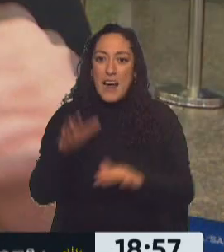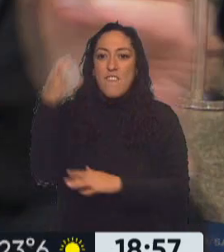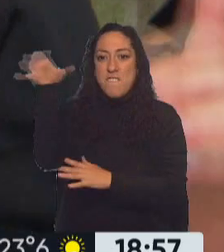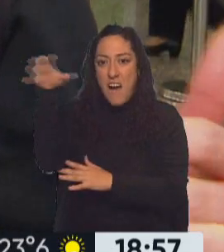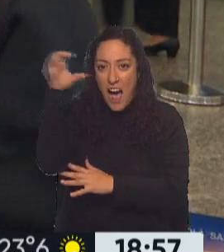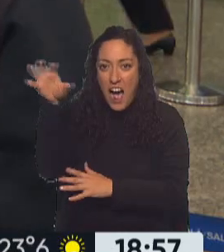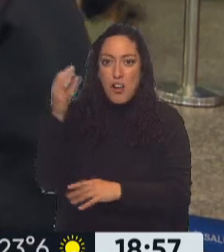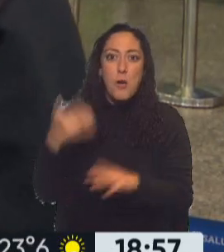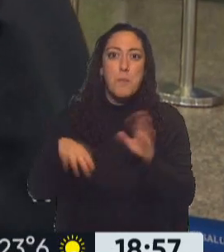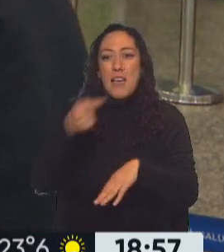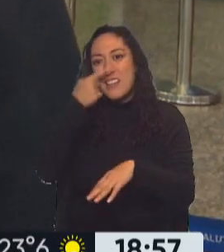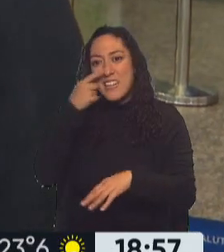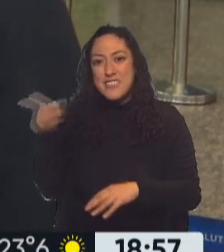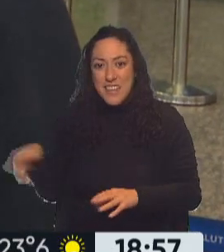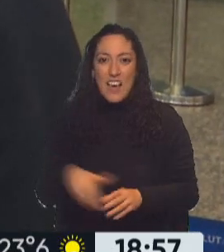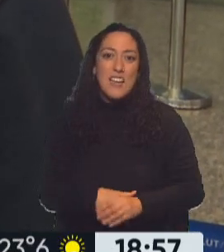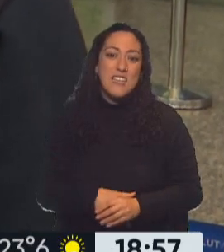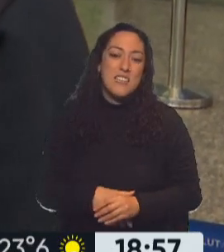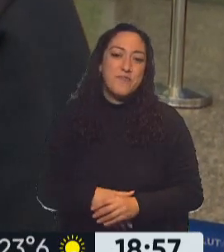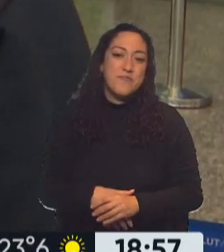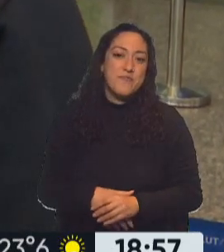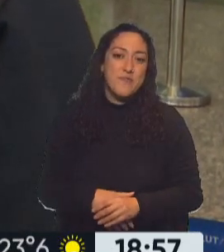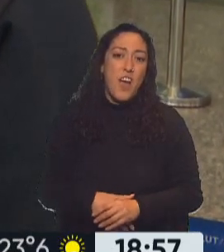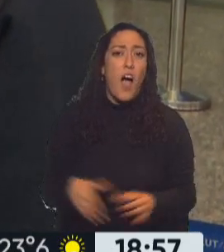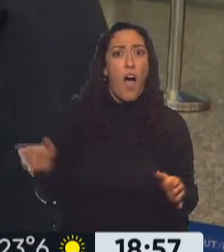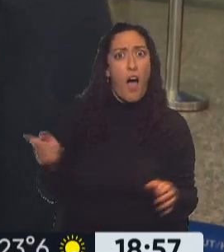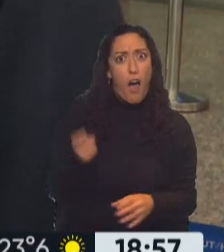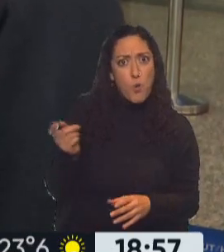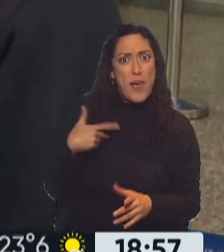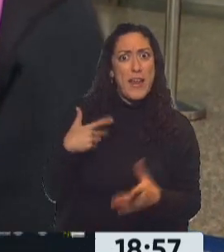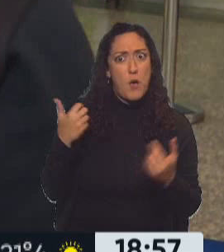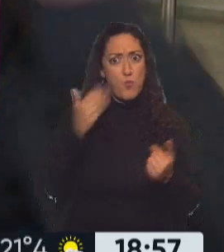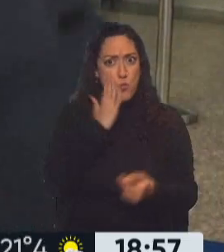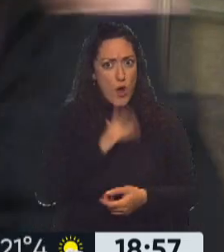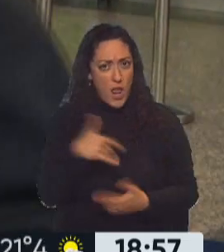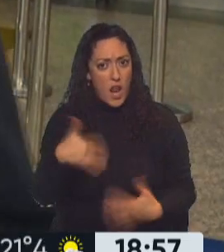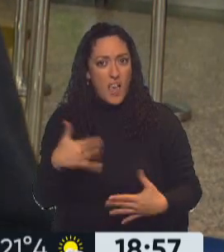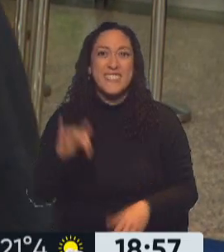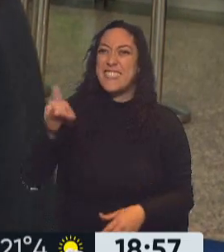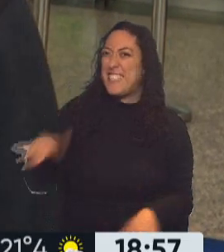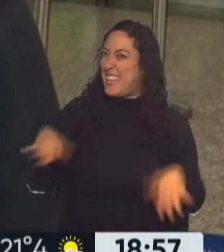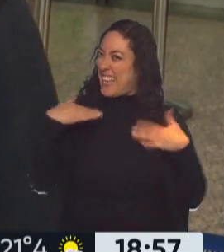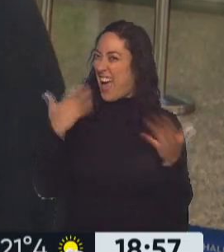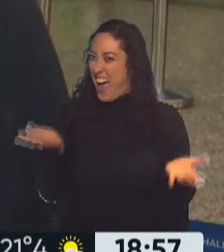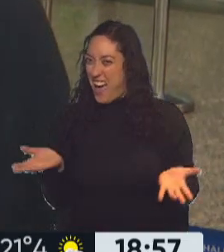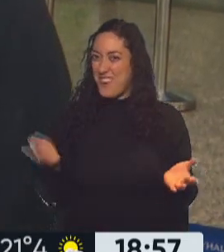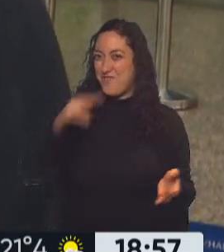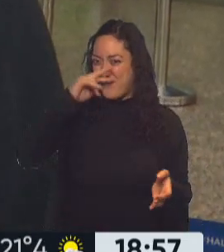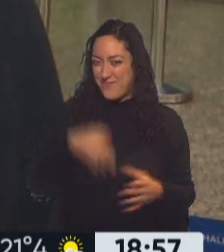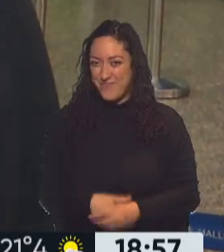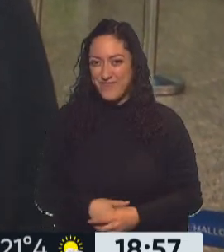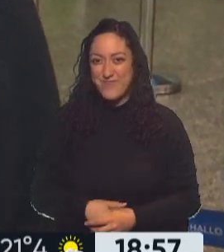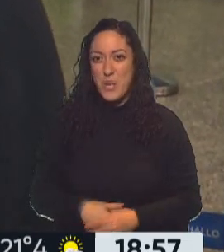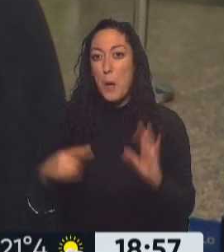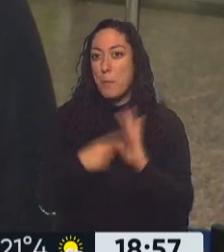porque es como lo que más le interesa hacer. Así que bueno, eso. ¡Qué buena nuera! Y sí, ¿viste? Un lujo. Hay que